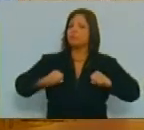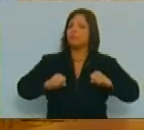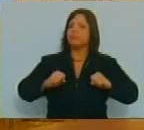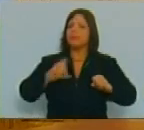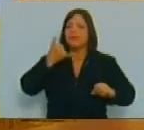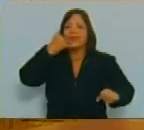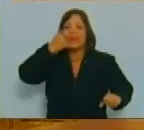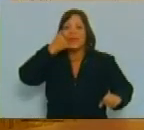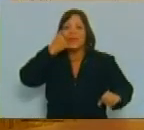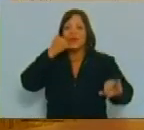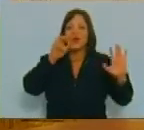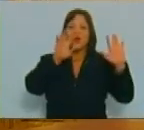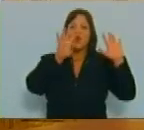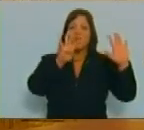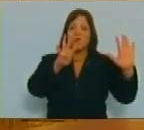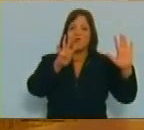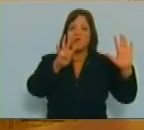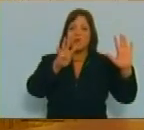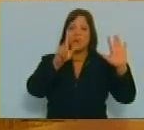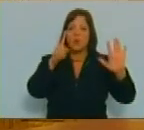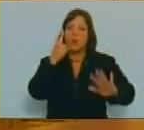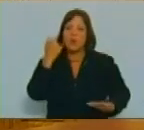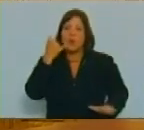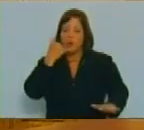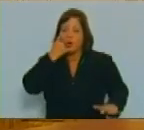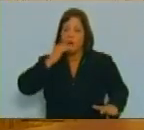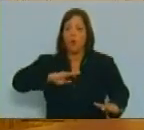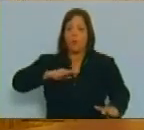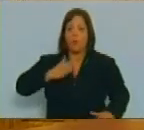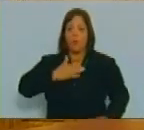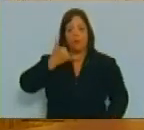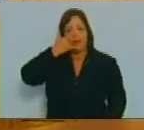11 el teléfono inteligente